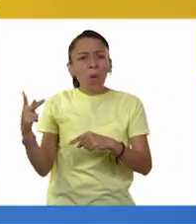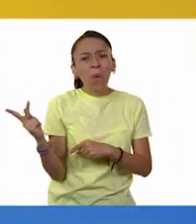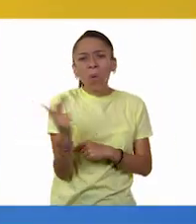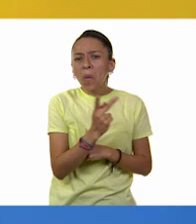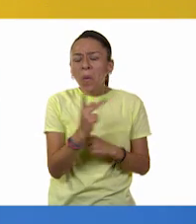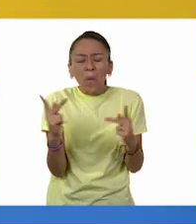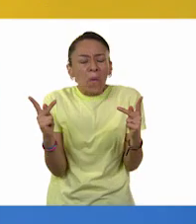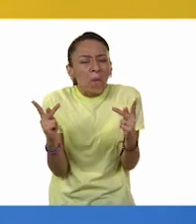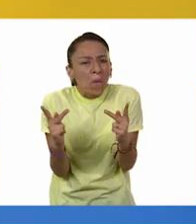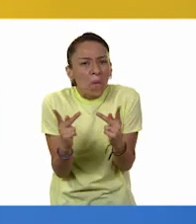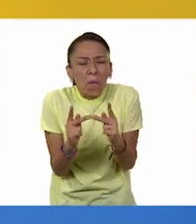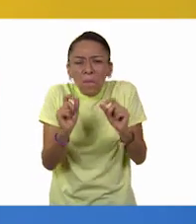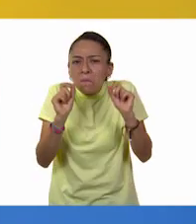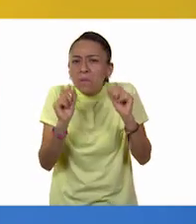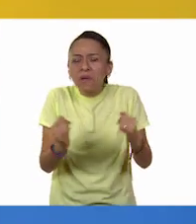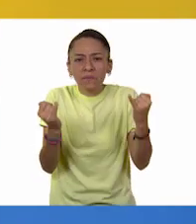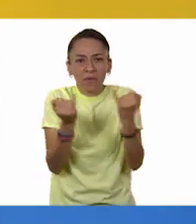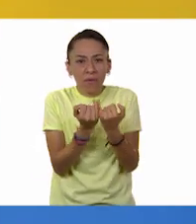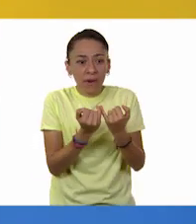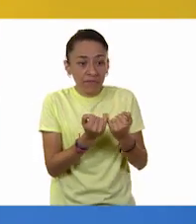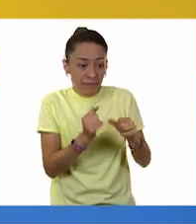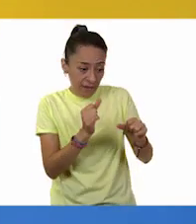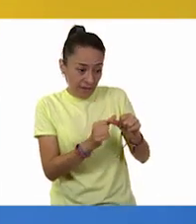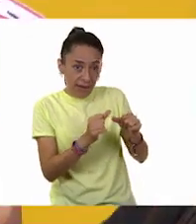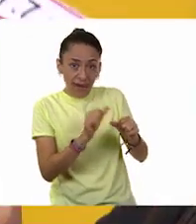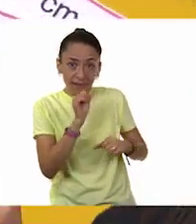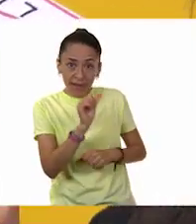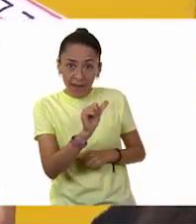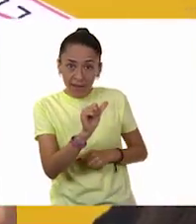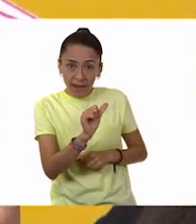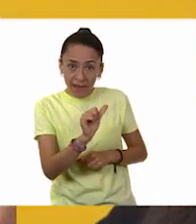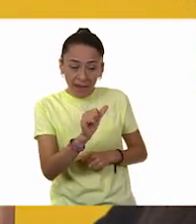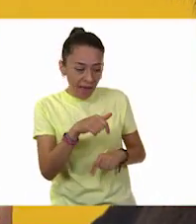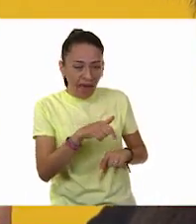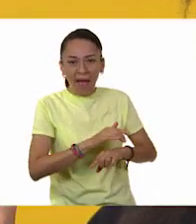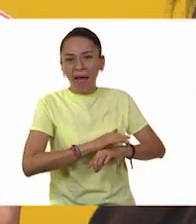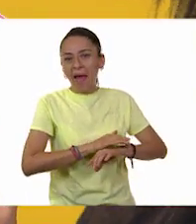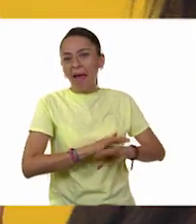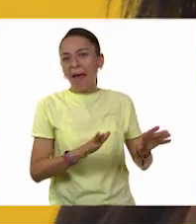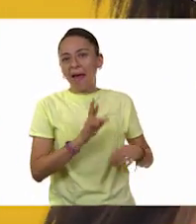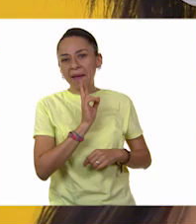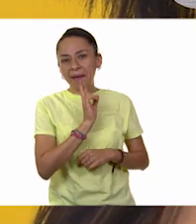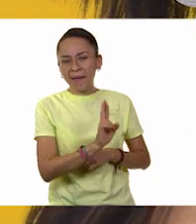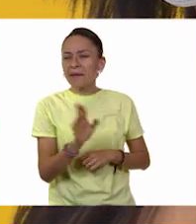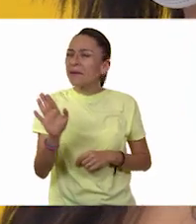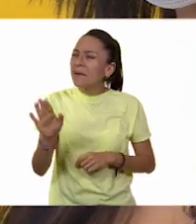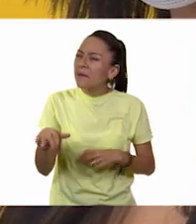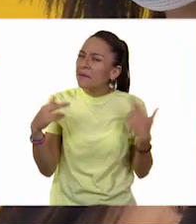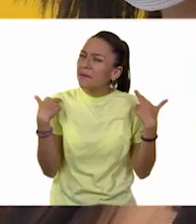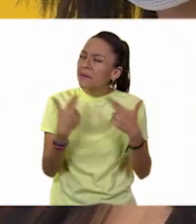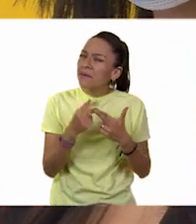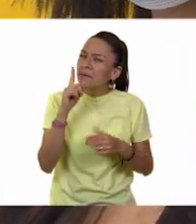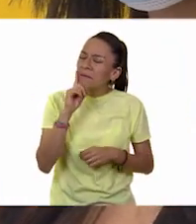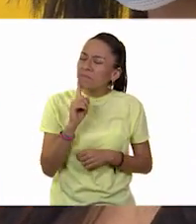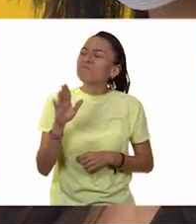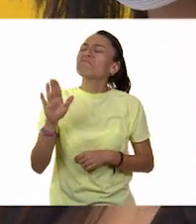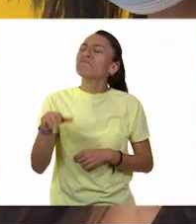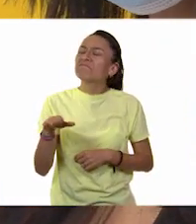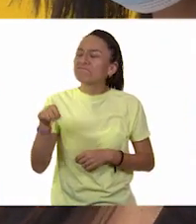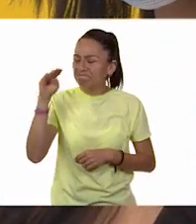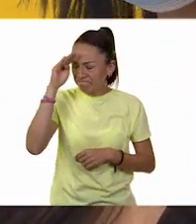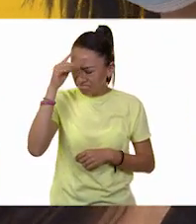respondimos al inciso A. Así es. Maestra, ¿qué cree? Estuve pensando en que podríamos recortar